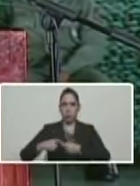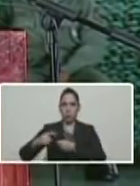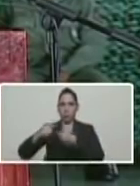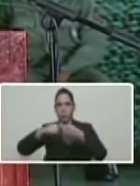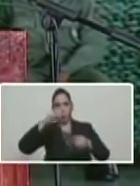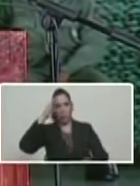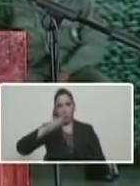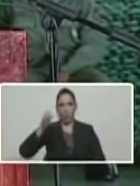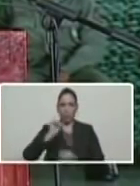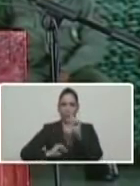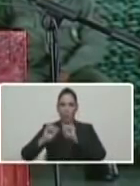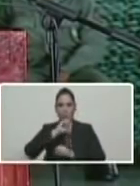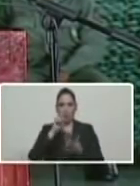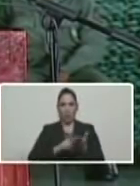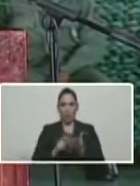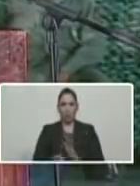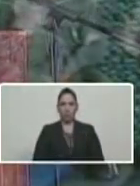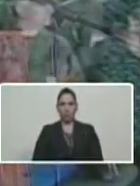defensa integral.